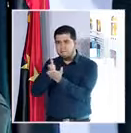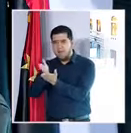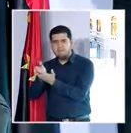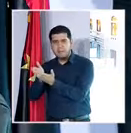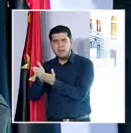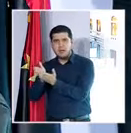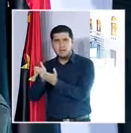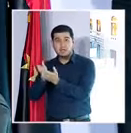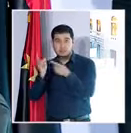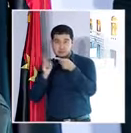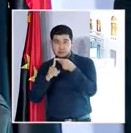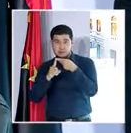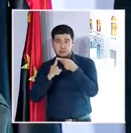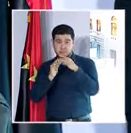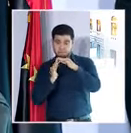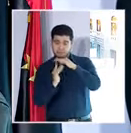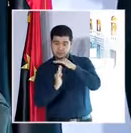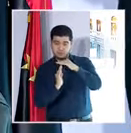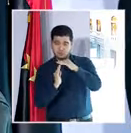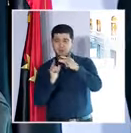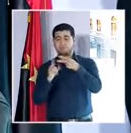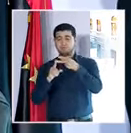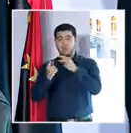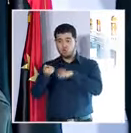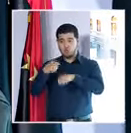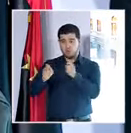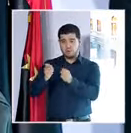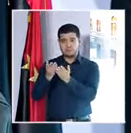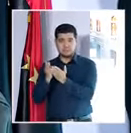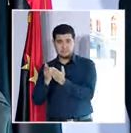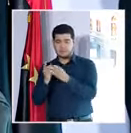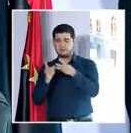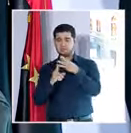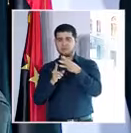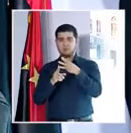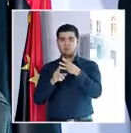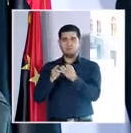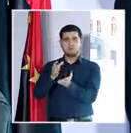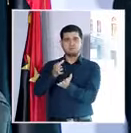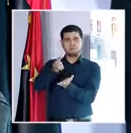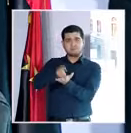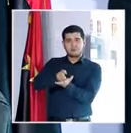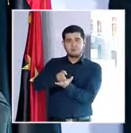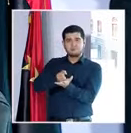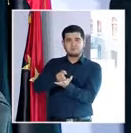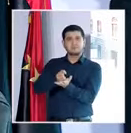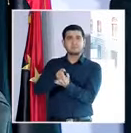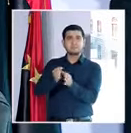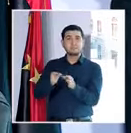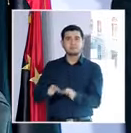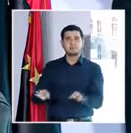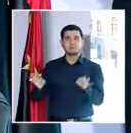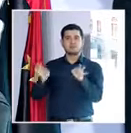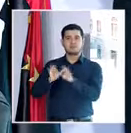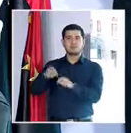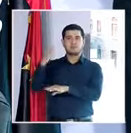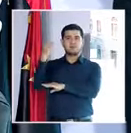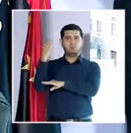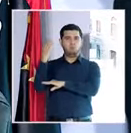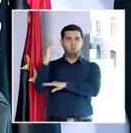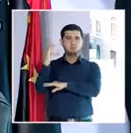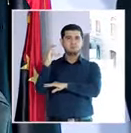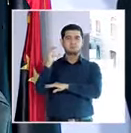comercial y aduanera más importante, tal vez, del país. Tal